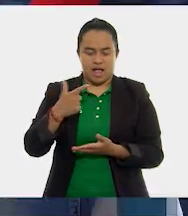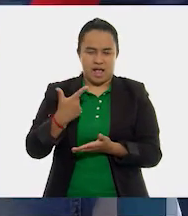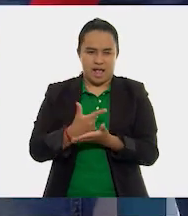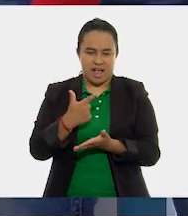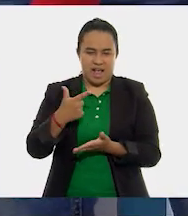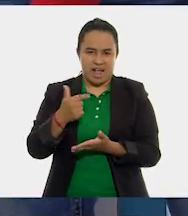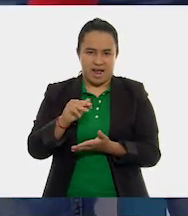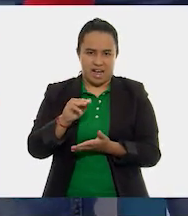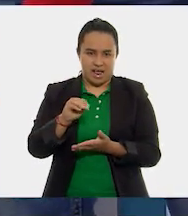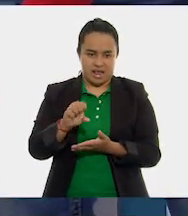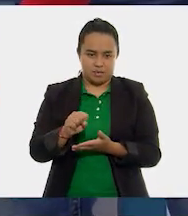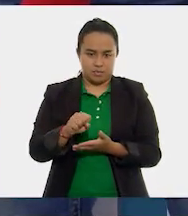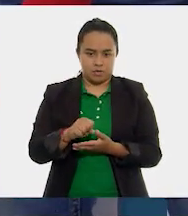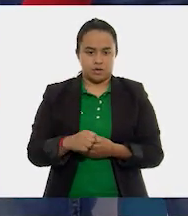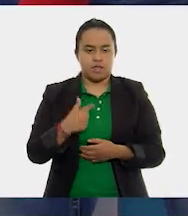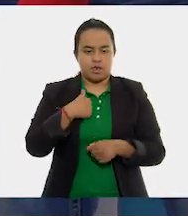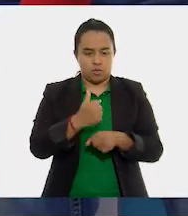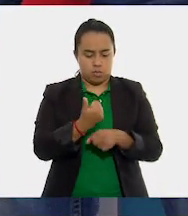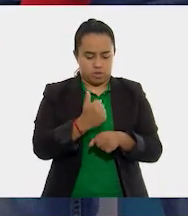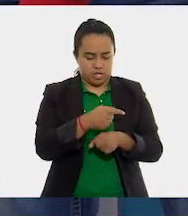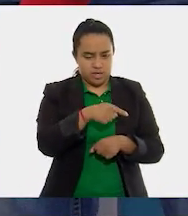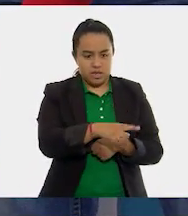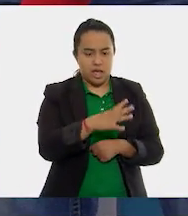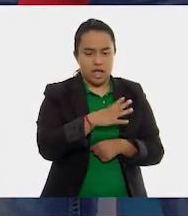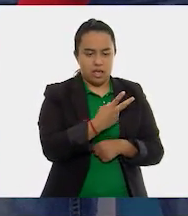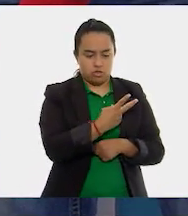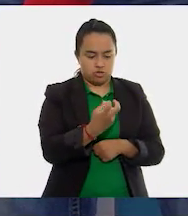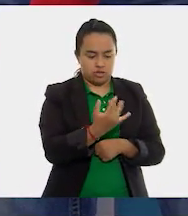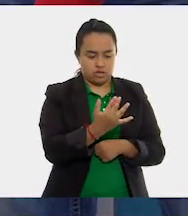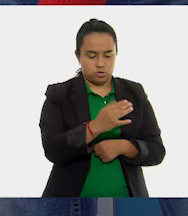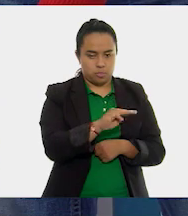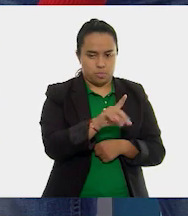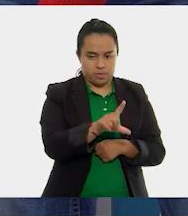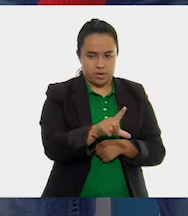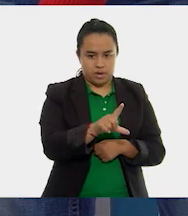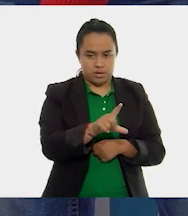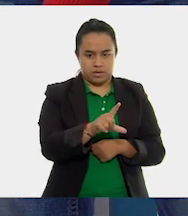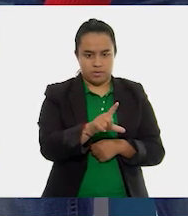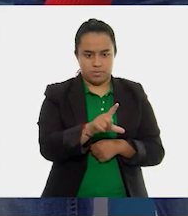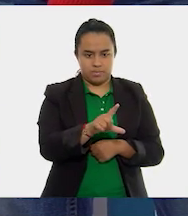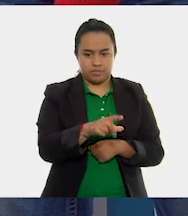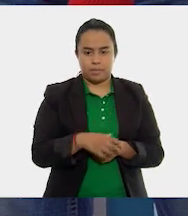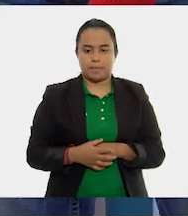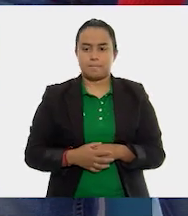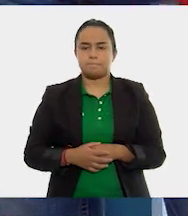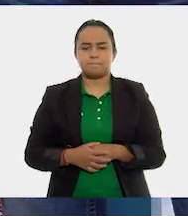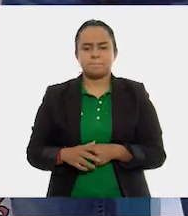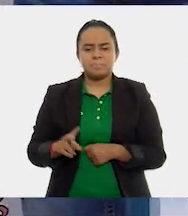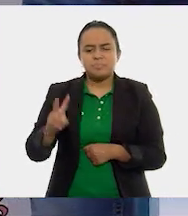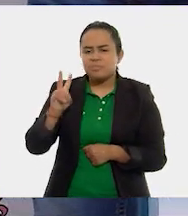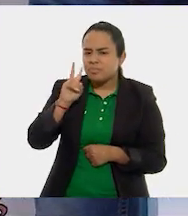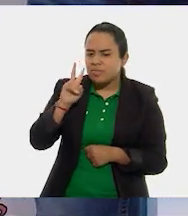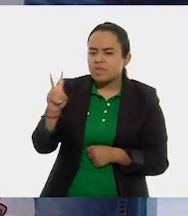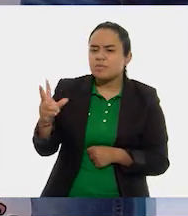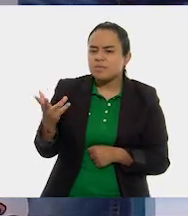colocar la botellita que contiene 250 mililitros. ¿Qué observamos, Juan